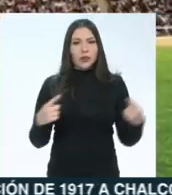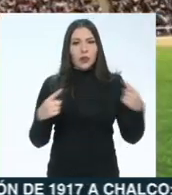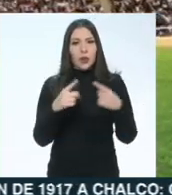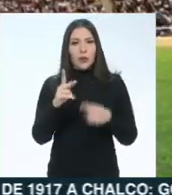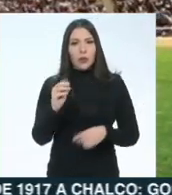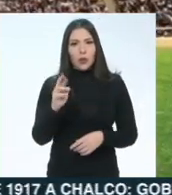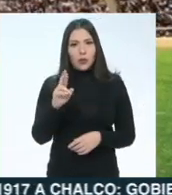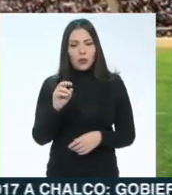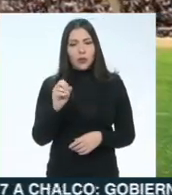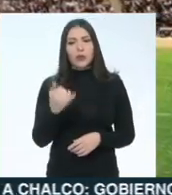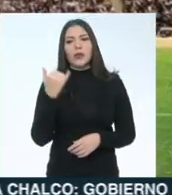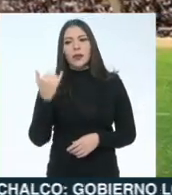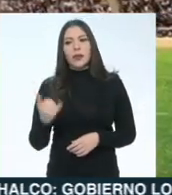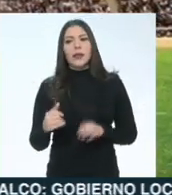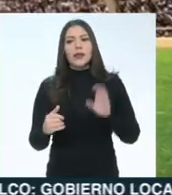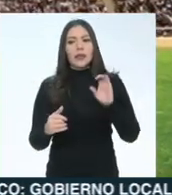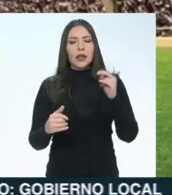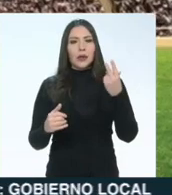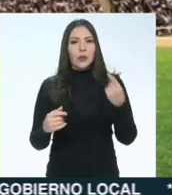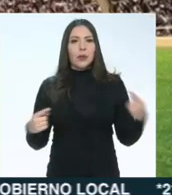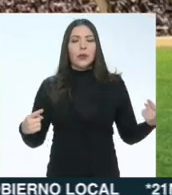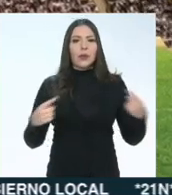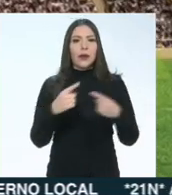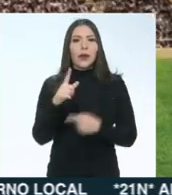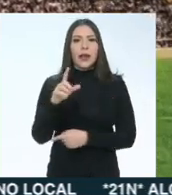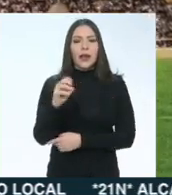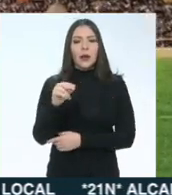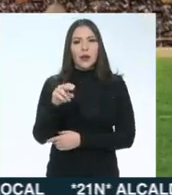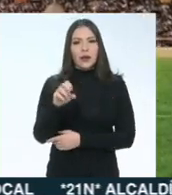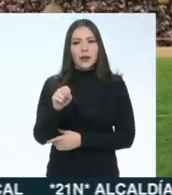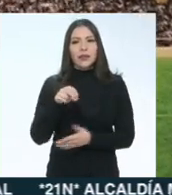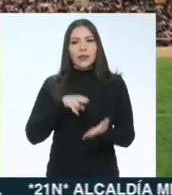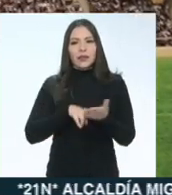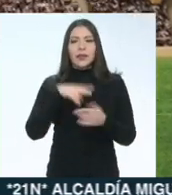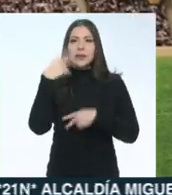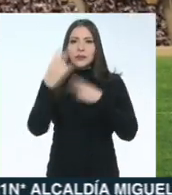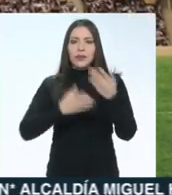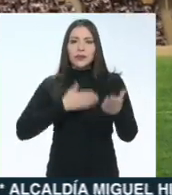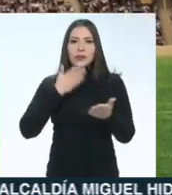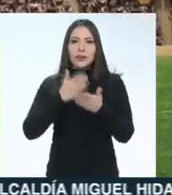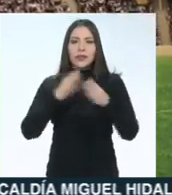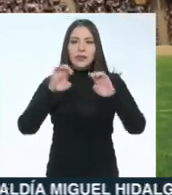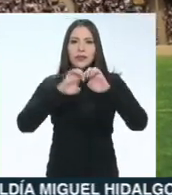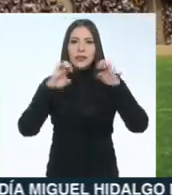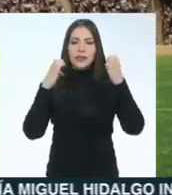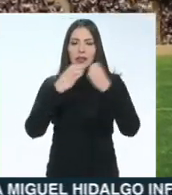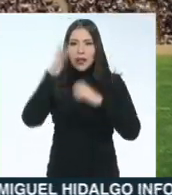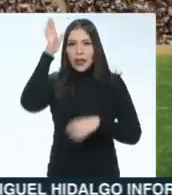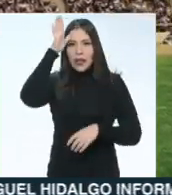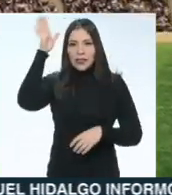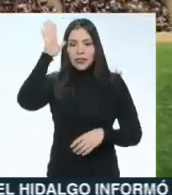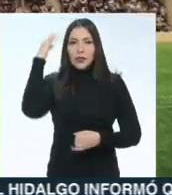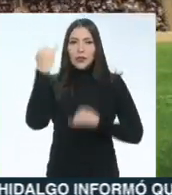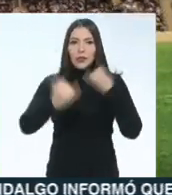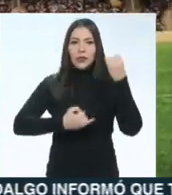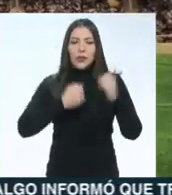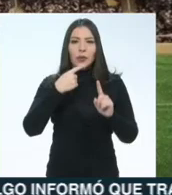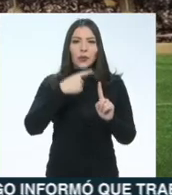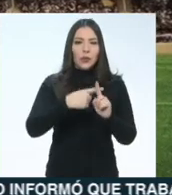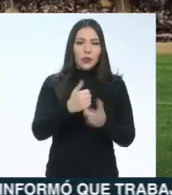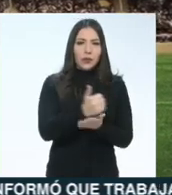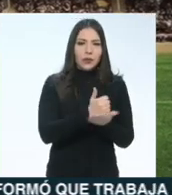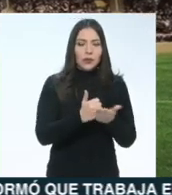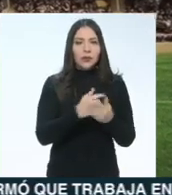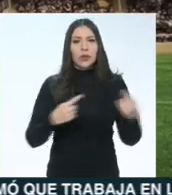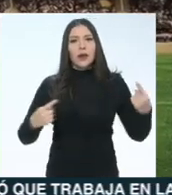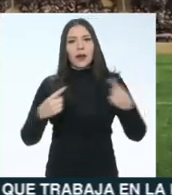los Pumas visitarán a los Leones Negros. Así que asistan al Estadio Azteca, donde se va a llevar a cabo el partido de Cruz Azul contra León.